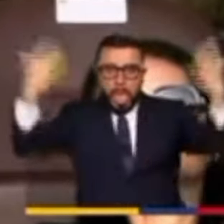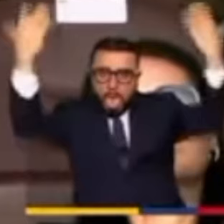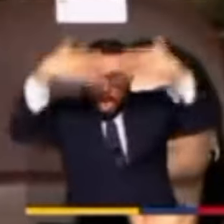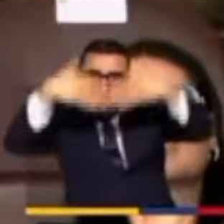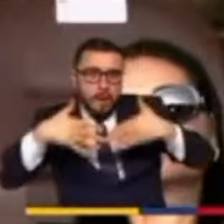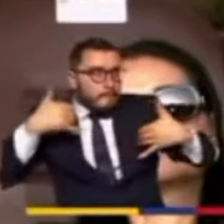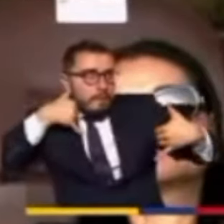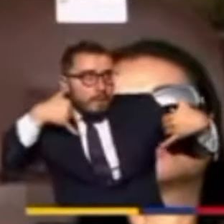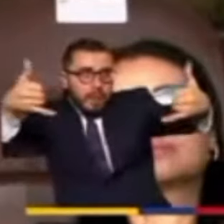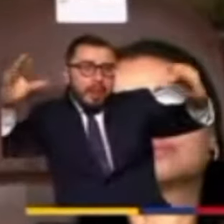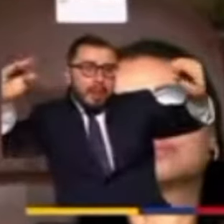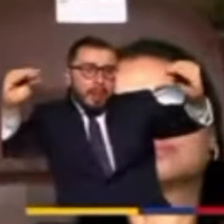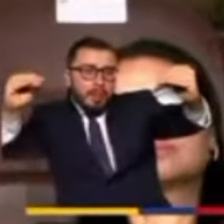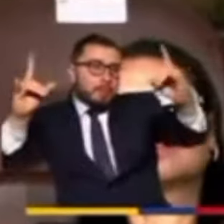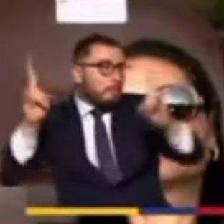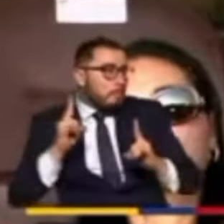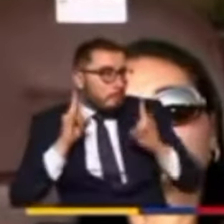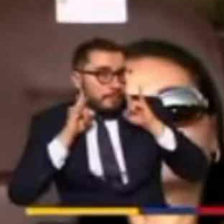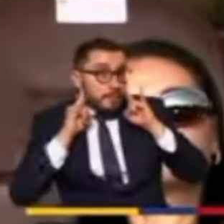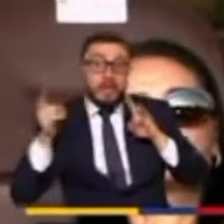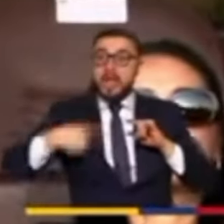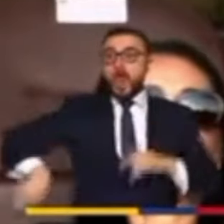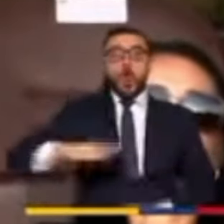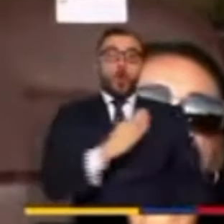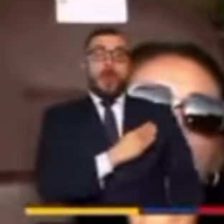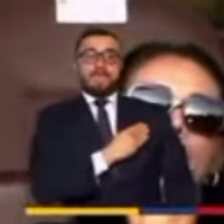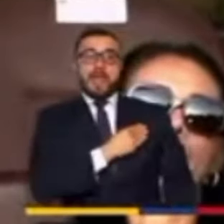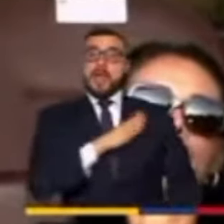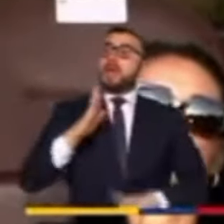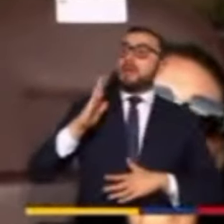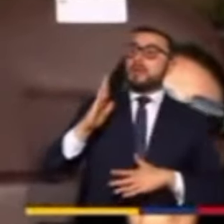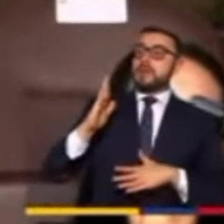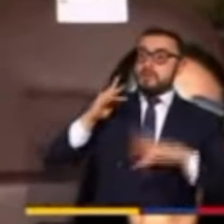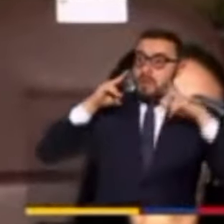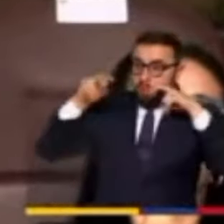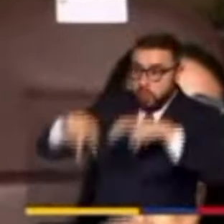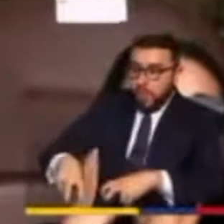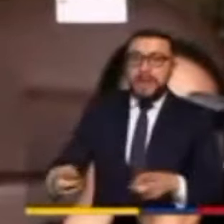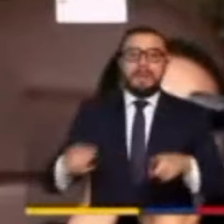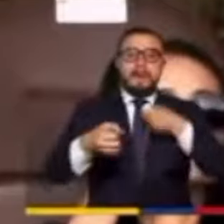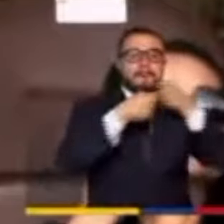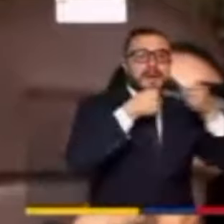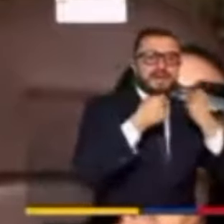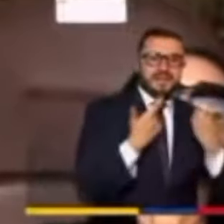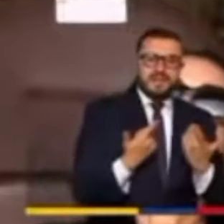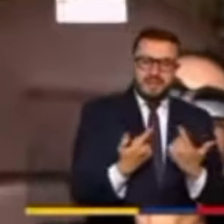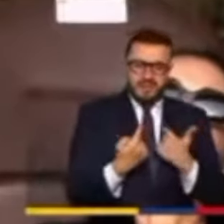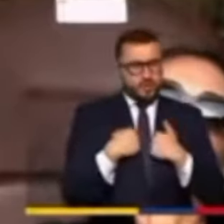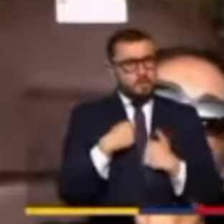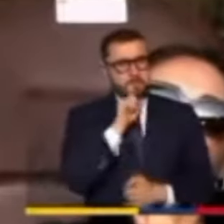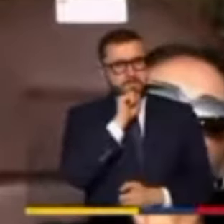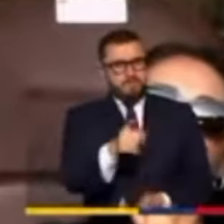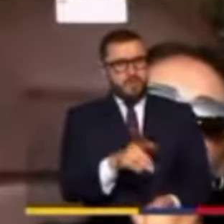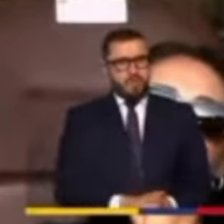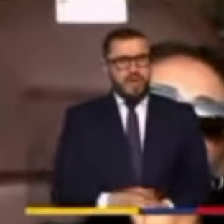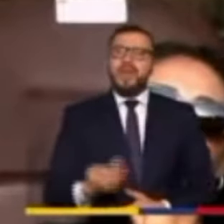y opositores, que son hoy el uribismo, y miembros de la prensa. Yo me pregunto,